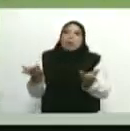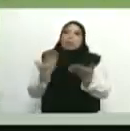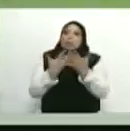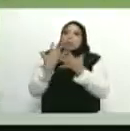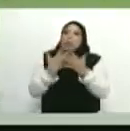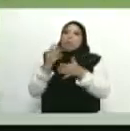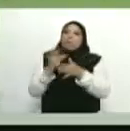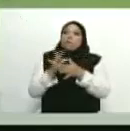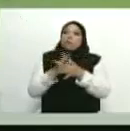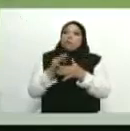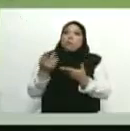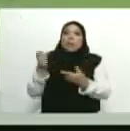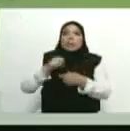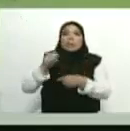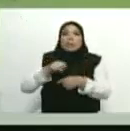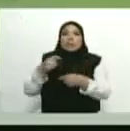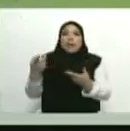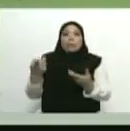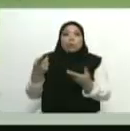Pregunto. ¿Ah?